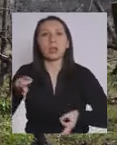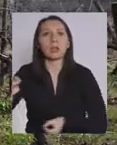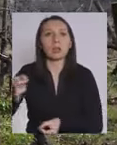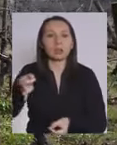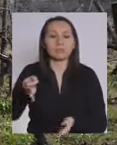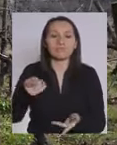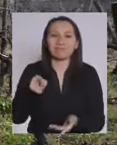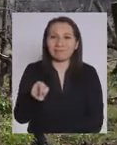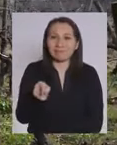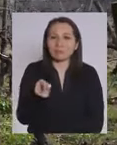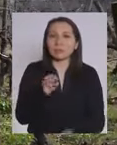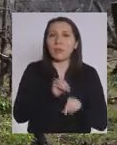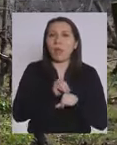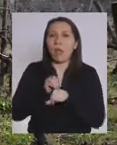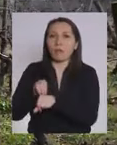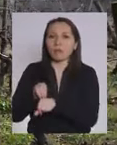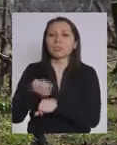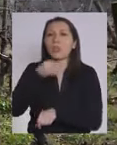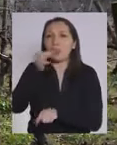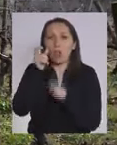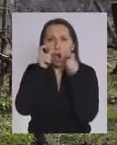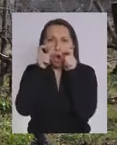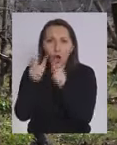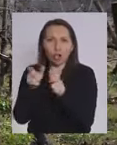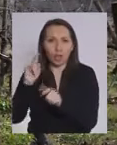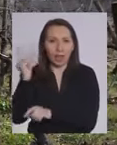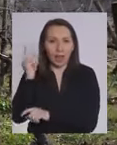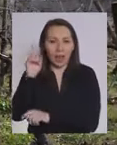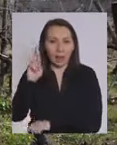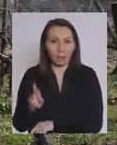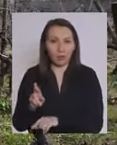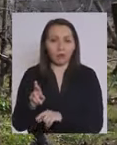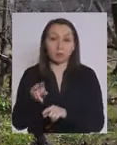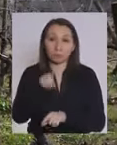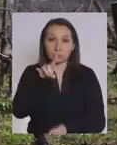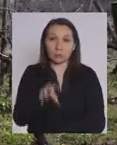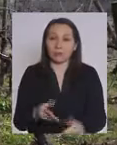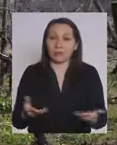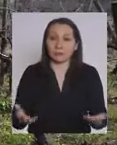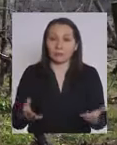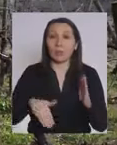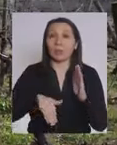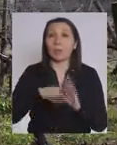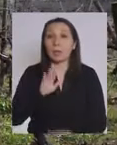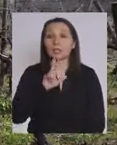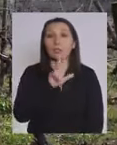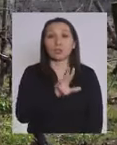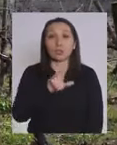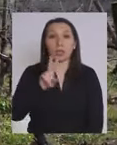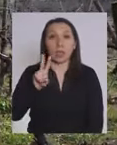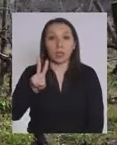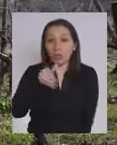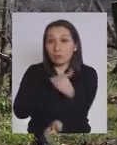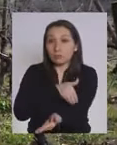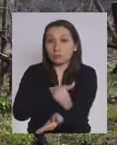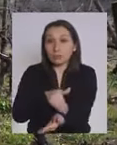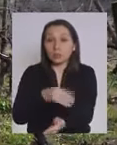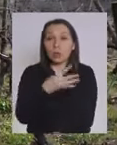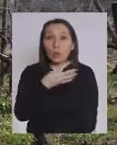observación además que hizo la contraloría como muy bien sabe usted sin embargo de más de 82 millones